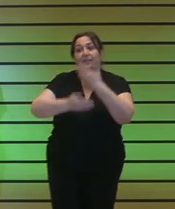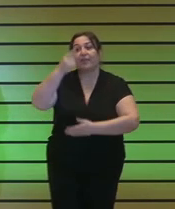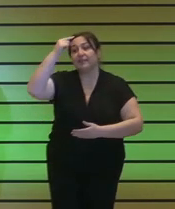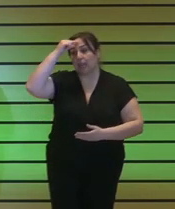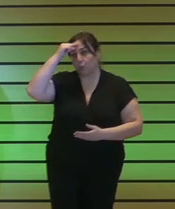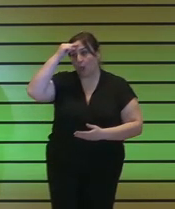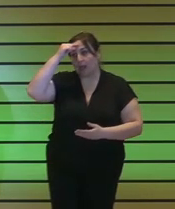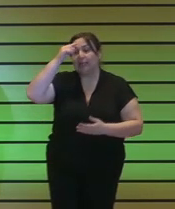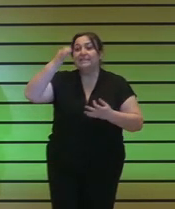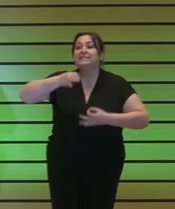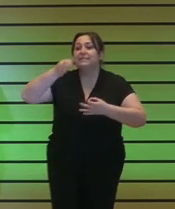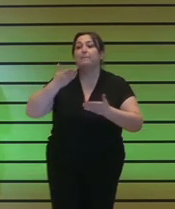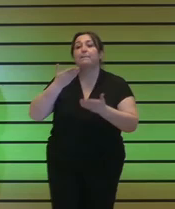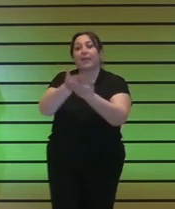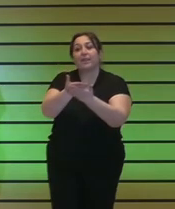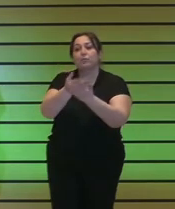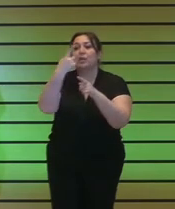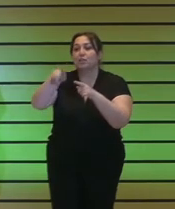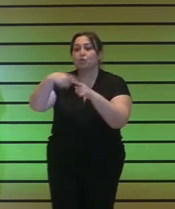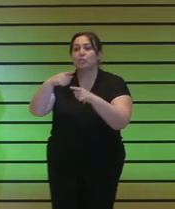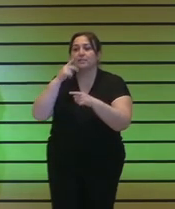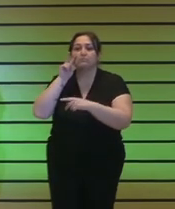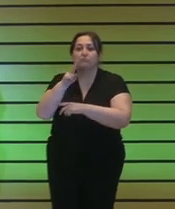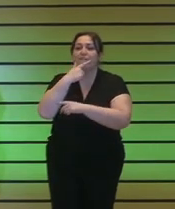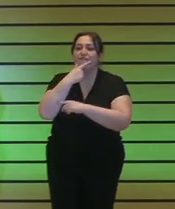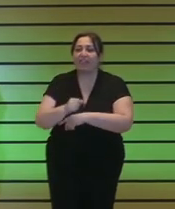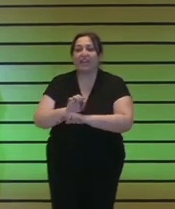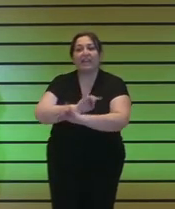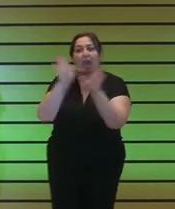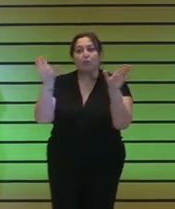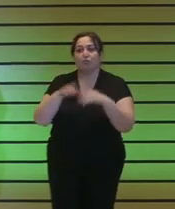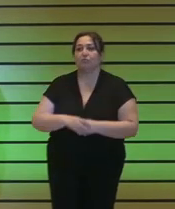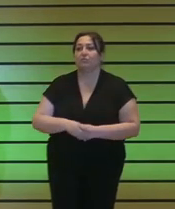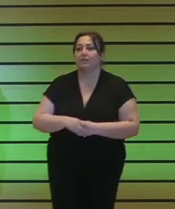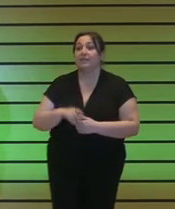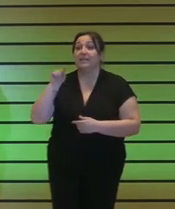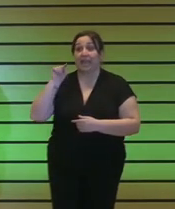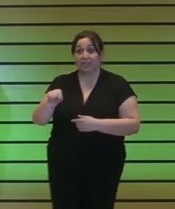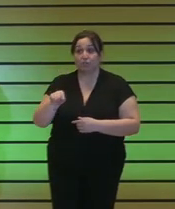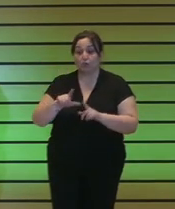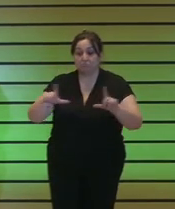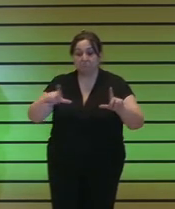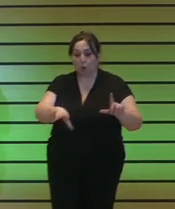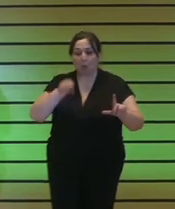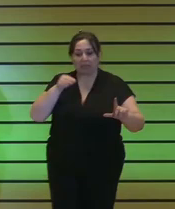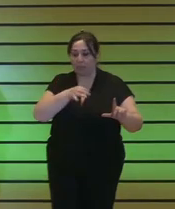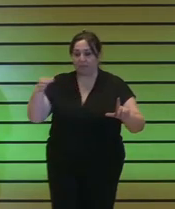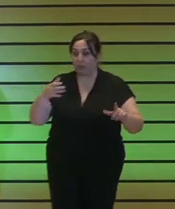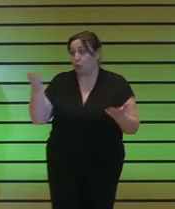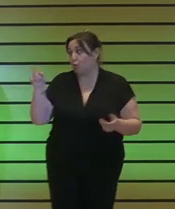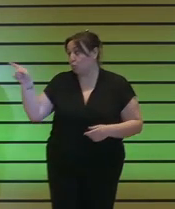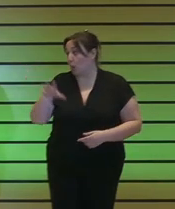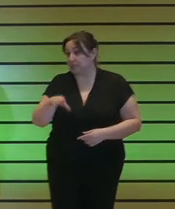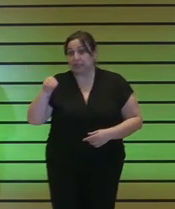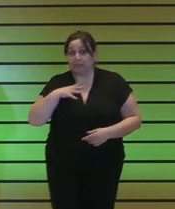intelectual siempre pedimos que las cosas sean fáciles y claras Y esto lo he entendido Bueno tú y todos